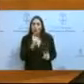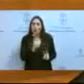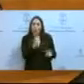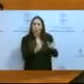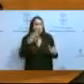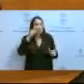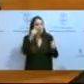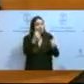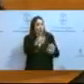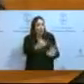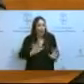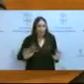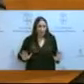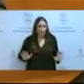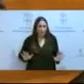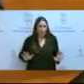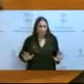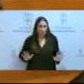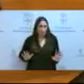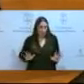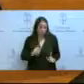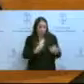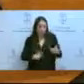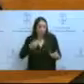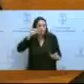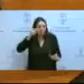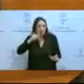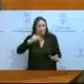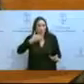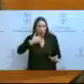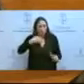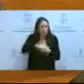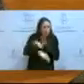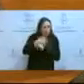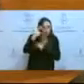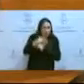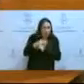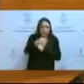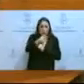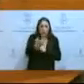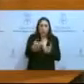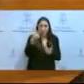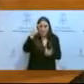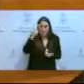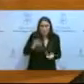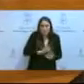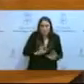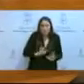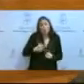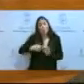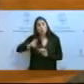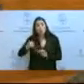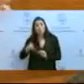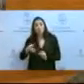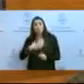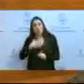conviene dejarlas a aquellos que las conocen de una manera más precisa. Pero hay otras cuestiones que efectivamente tienen una